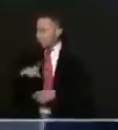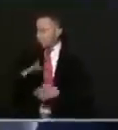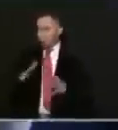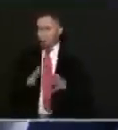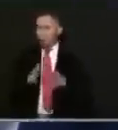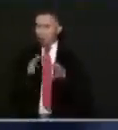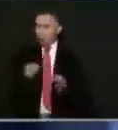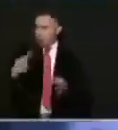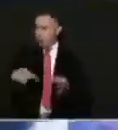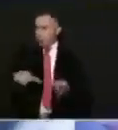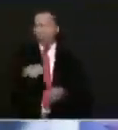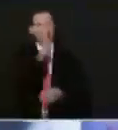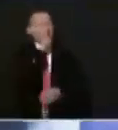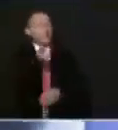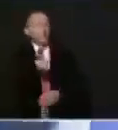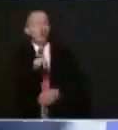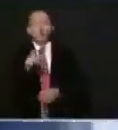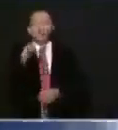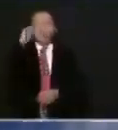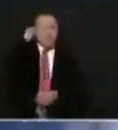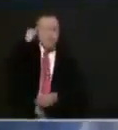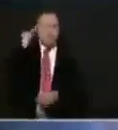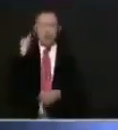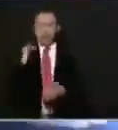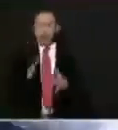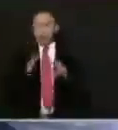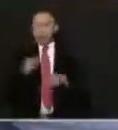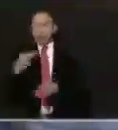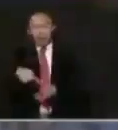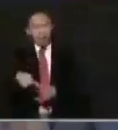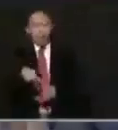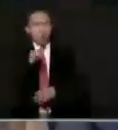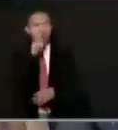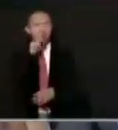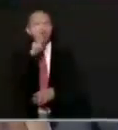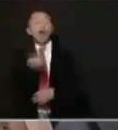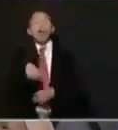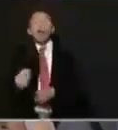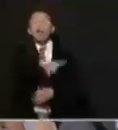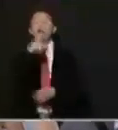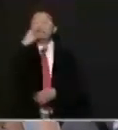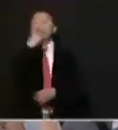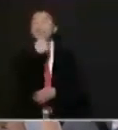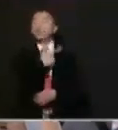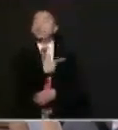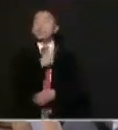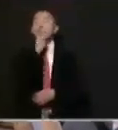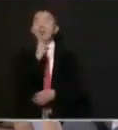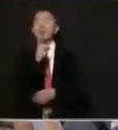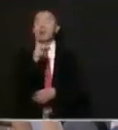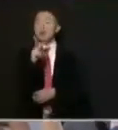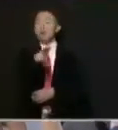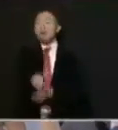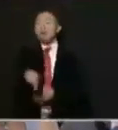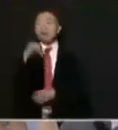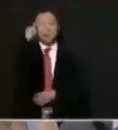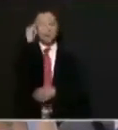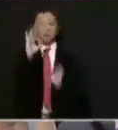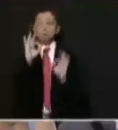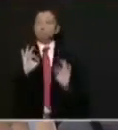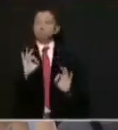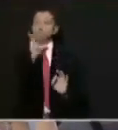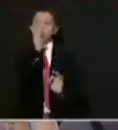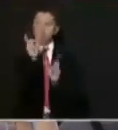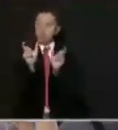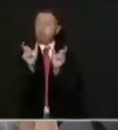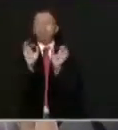mismo, indígena, originario, autóctono, pero ellos han decidido ser llamados pueblos indígenas. Perfecto, como no se dice que